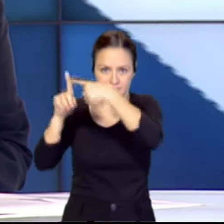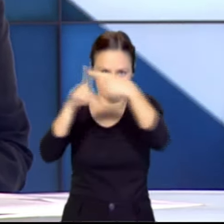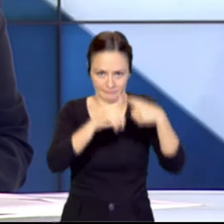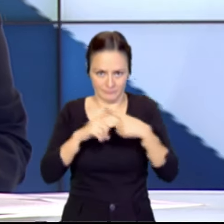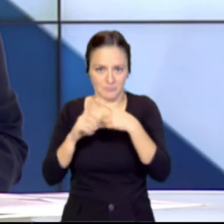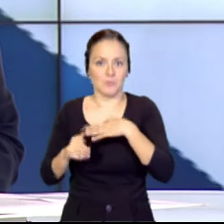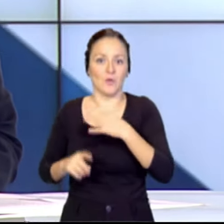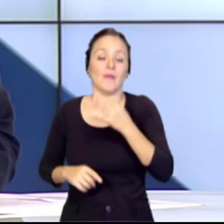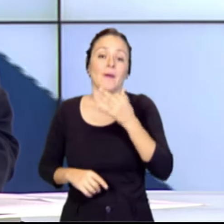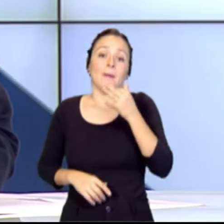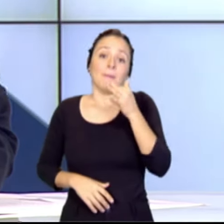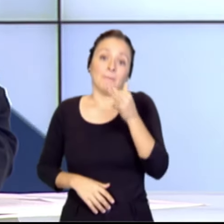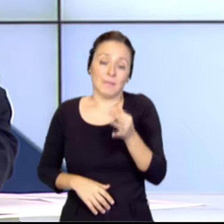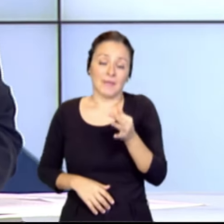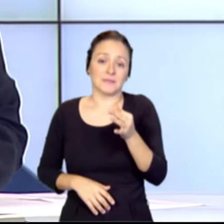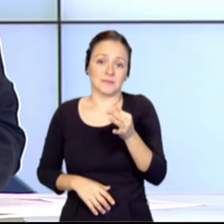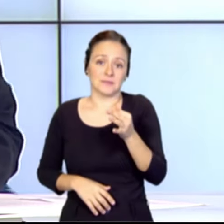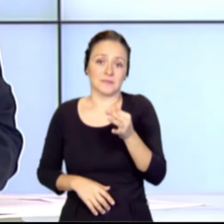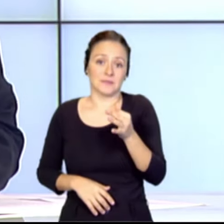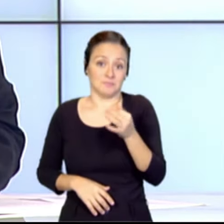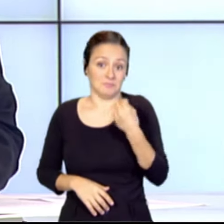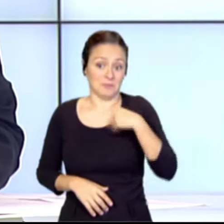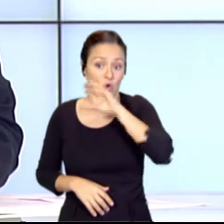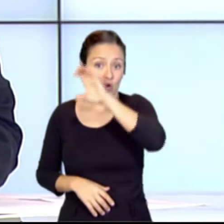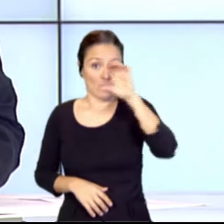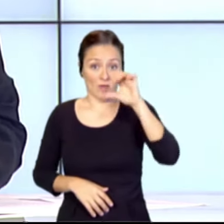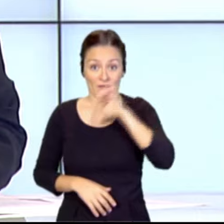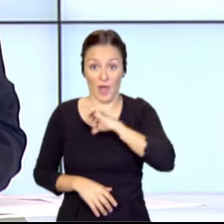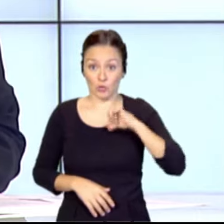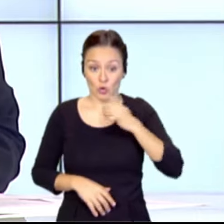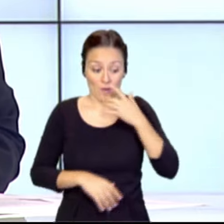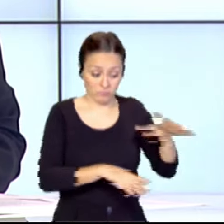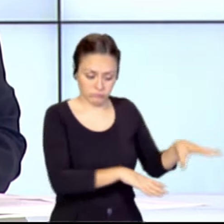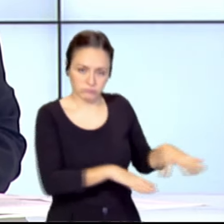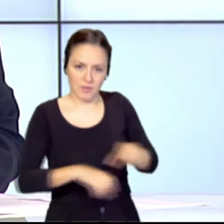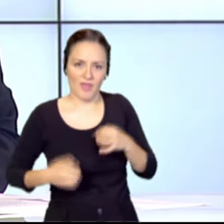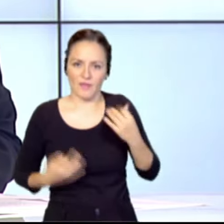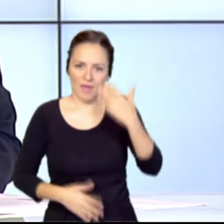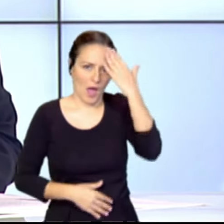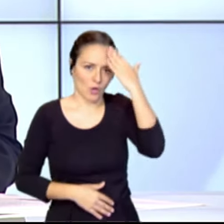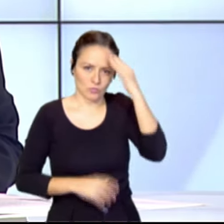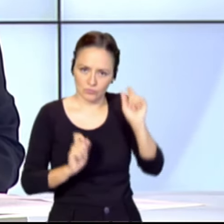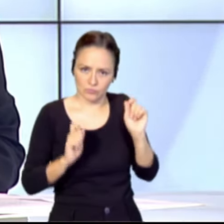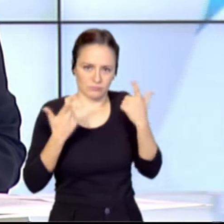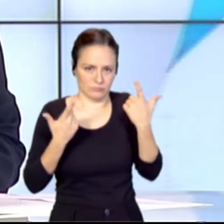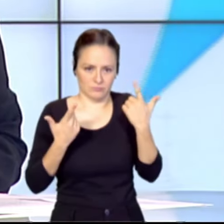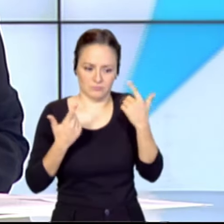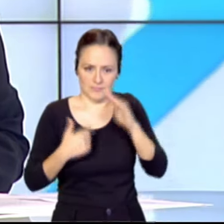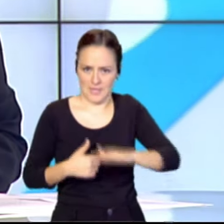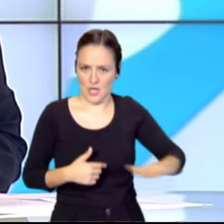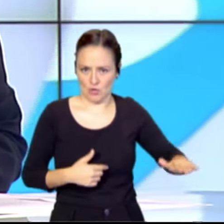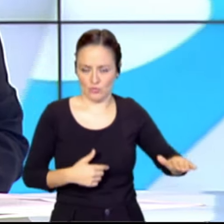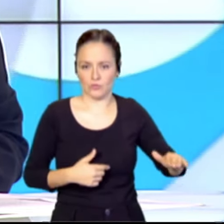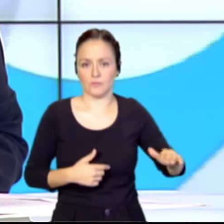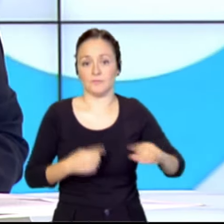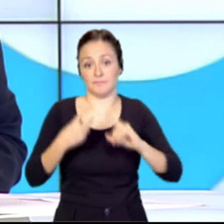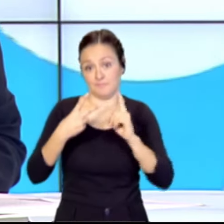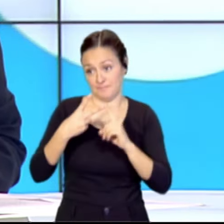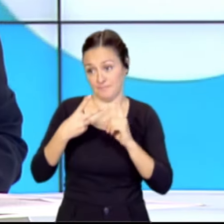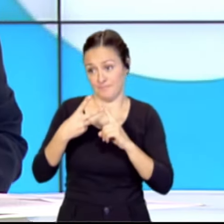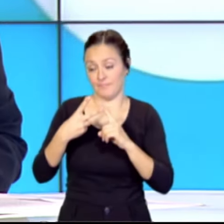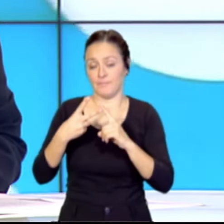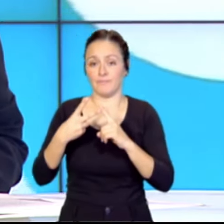ya eh la esa comunidad Autónoma receptora asumiera la tutela definitiva de esos menores y la segunda que eh